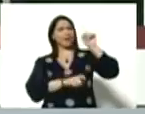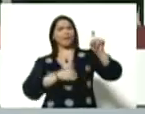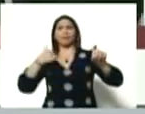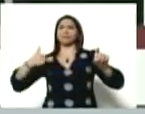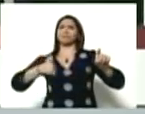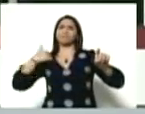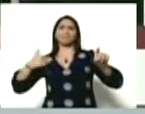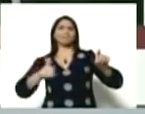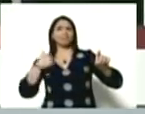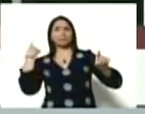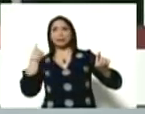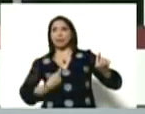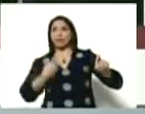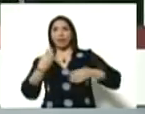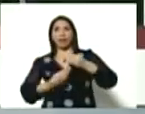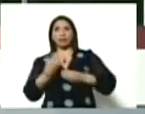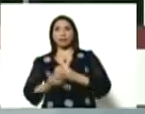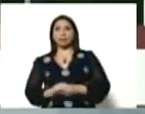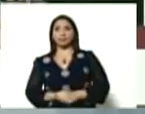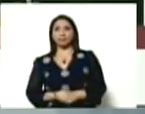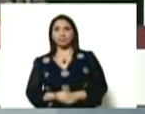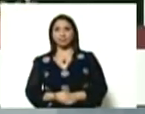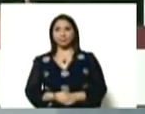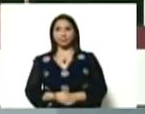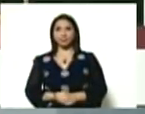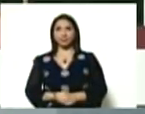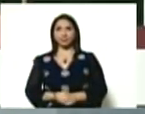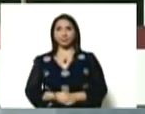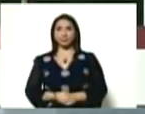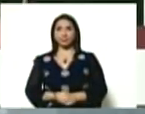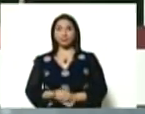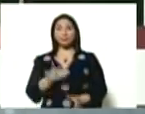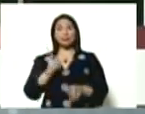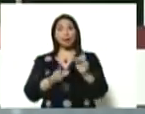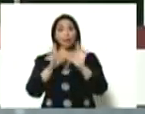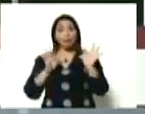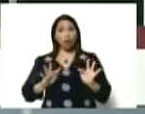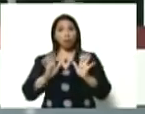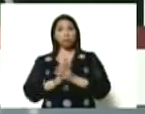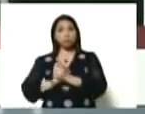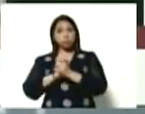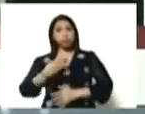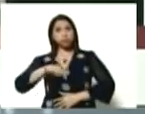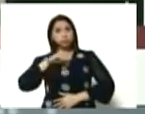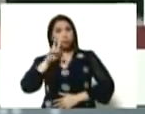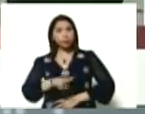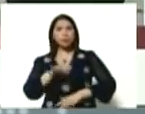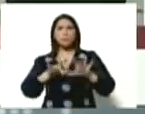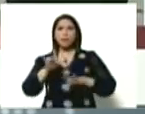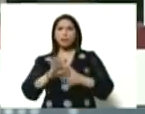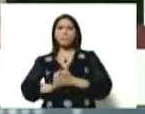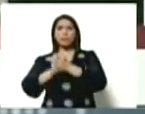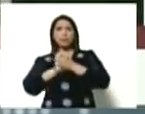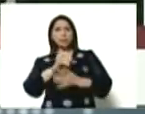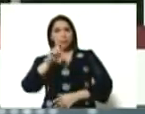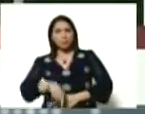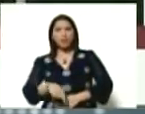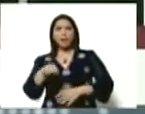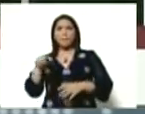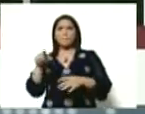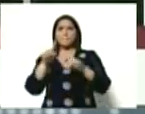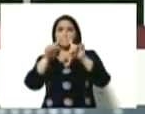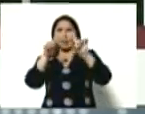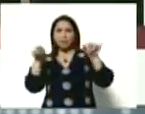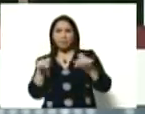que tengan que hacer. Y además, bueno, es de alguna manera muy amigable. Hemos visto una máquina amigable, con una pantalla